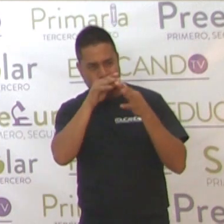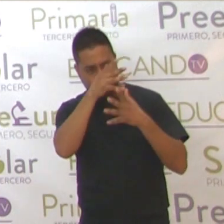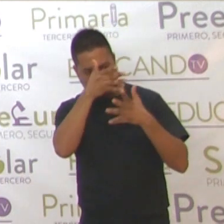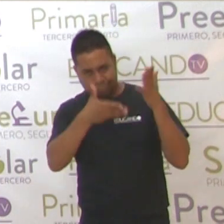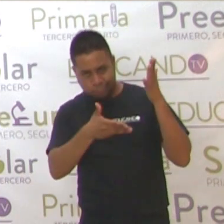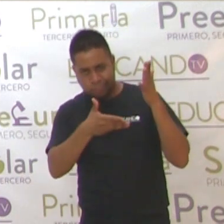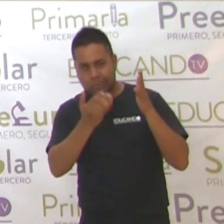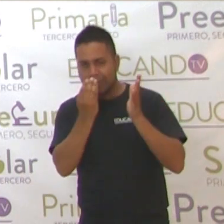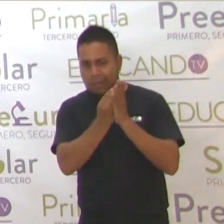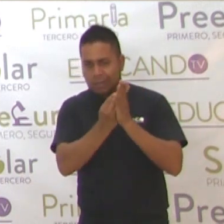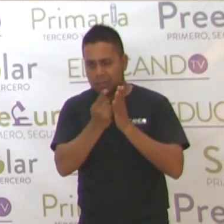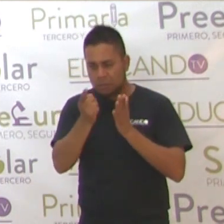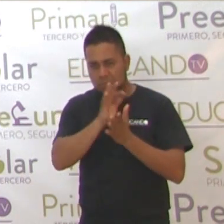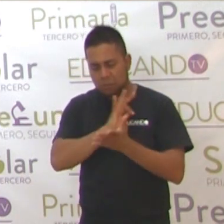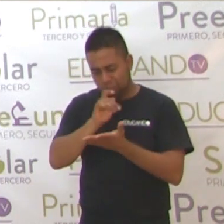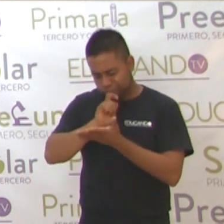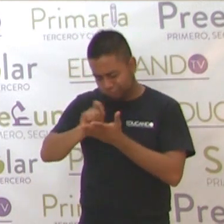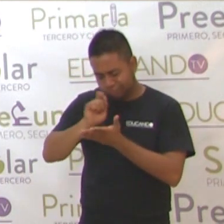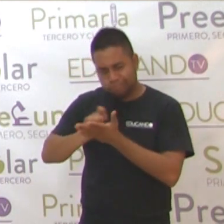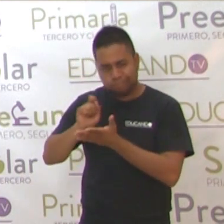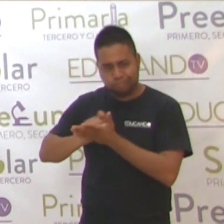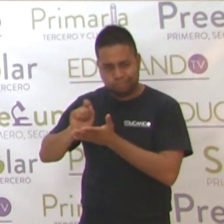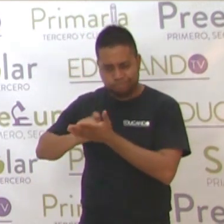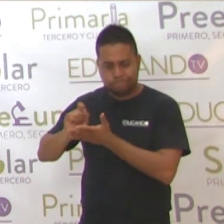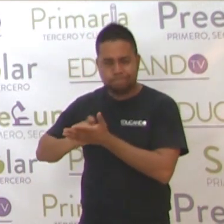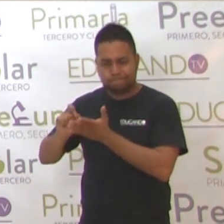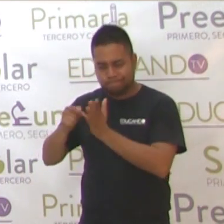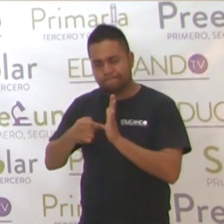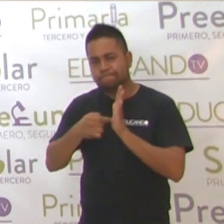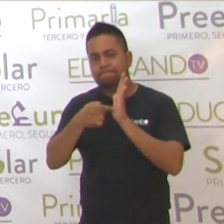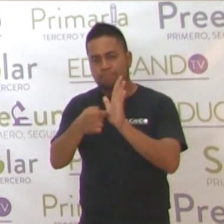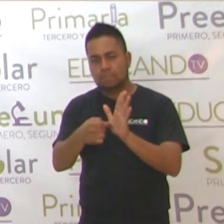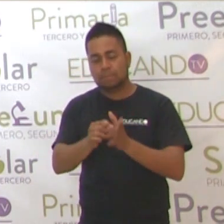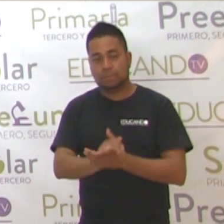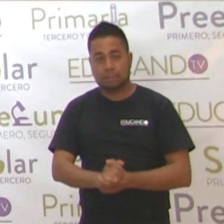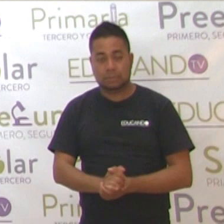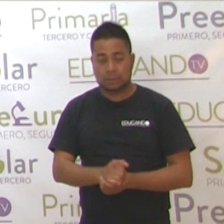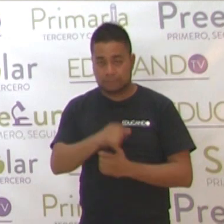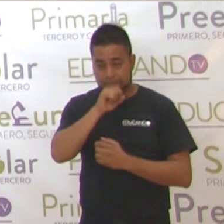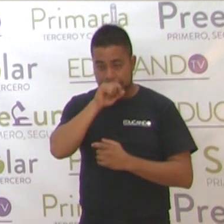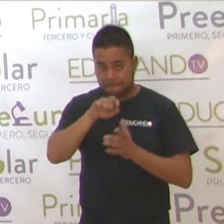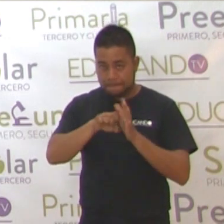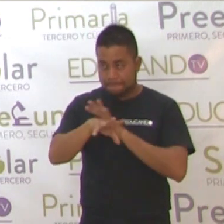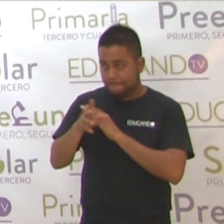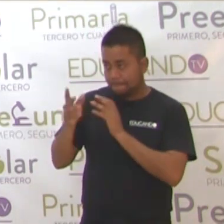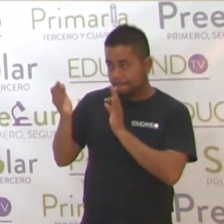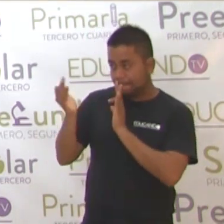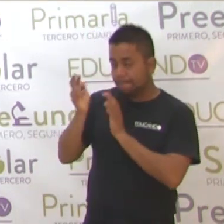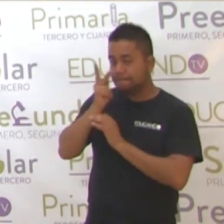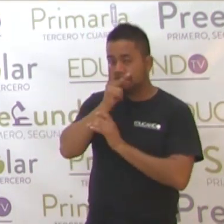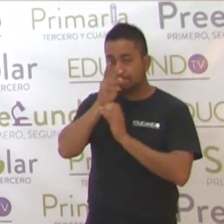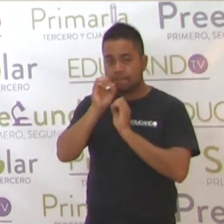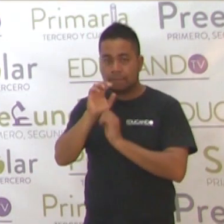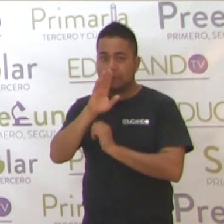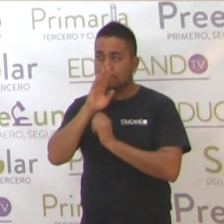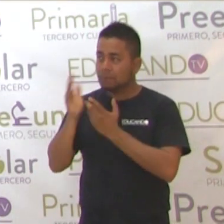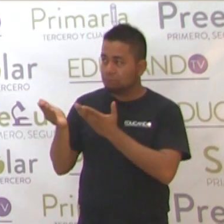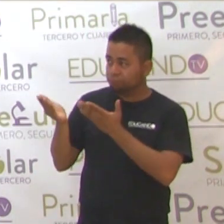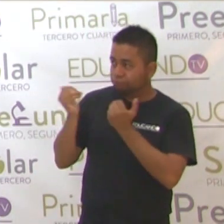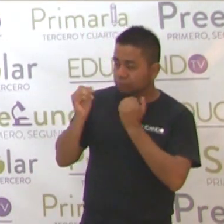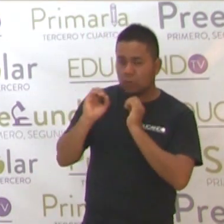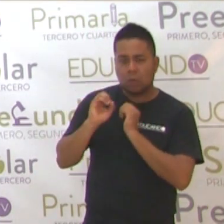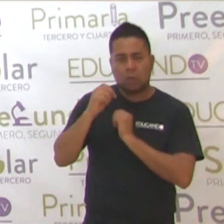toda la información que durante esta sesión vamos a estar trabajando también si está cerca papá o mamá puedes